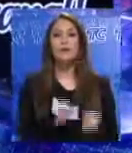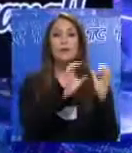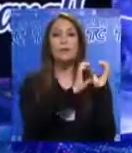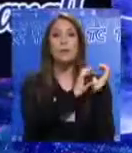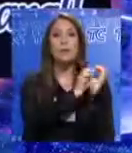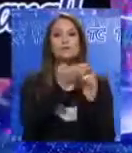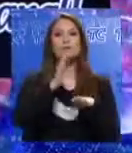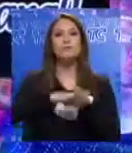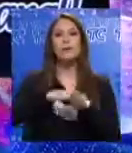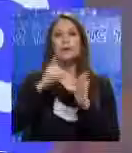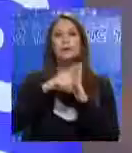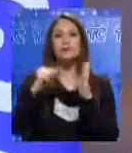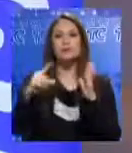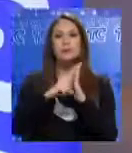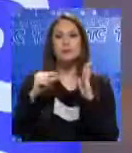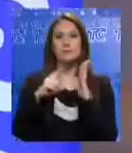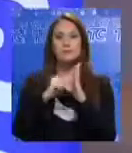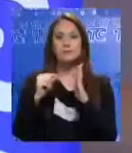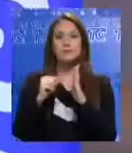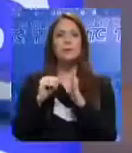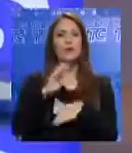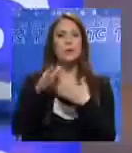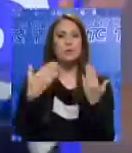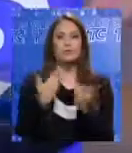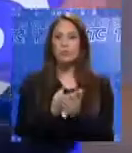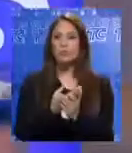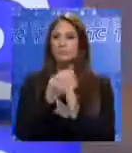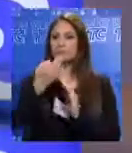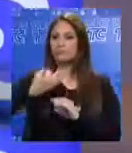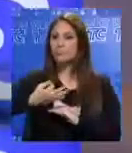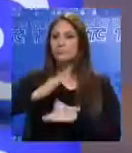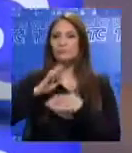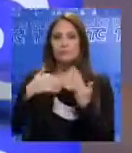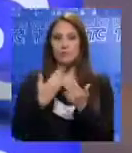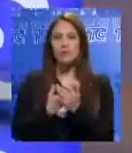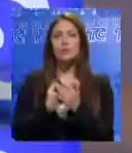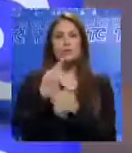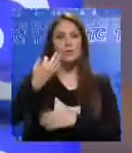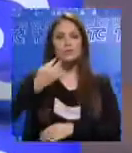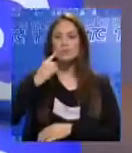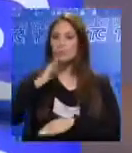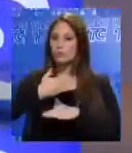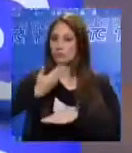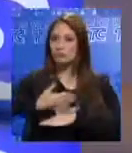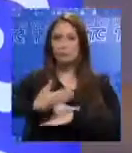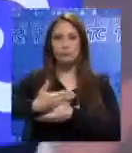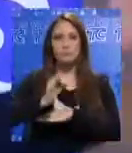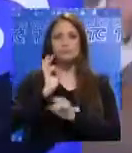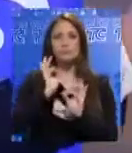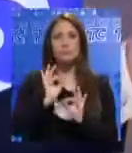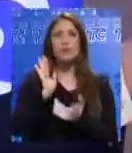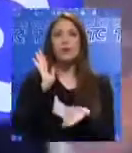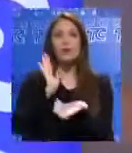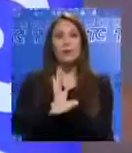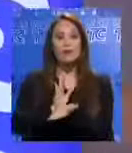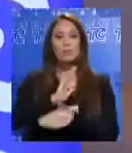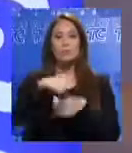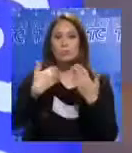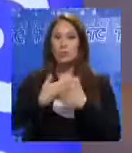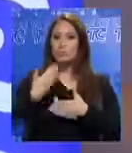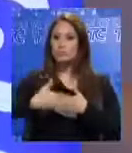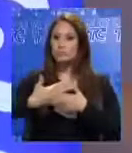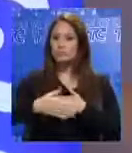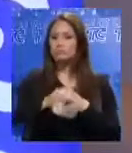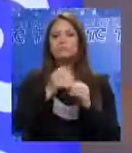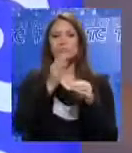Obligaciones tributarias. Con el SRI tenemos obligaciones corrientes y obligaciones al día. Con el Seguro Social, obligaciones corrientes